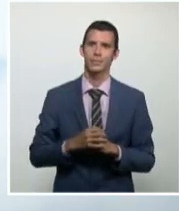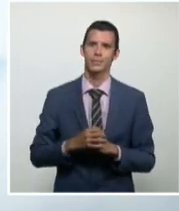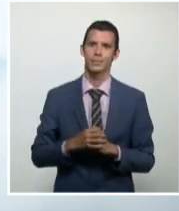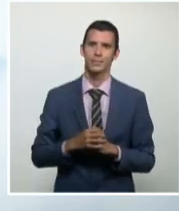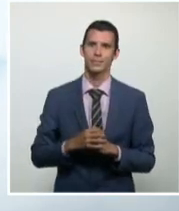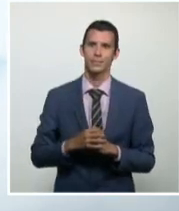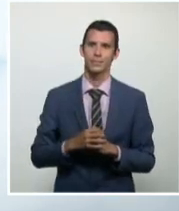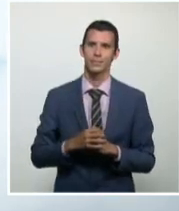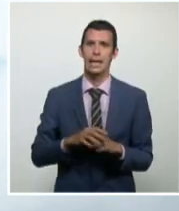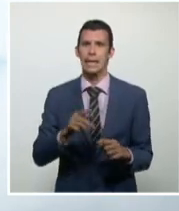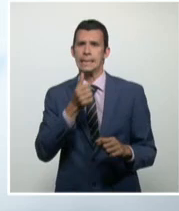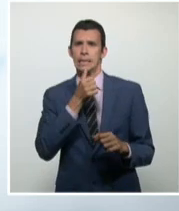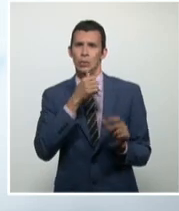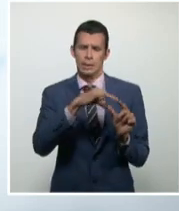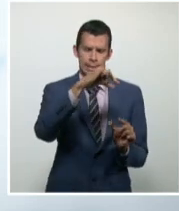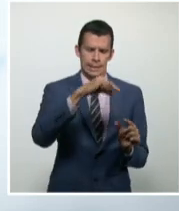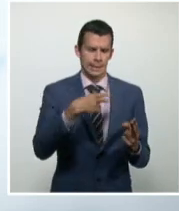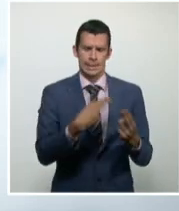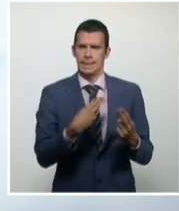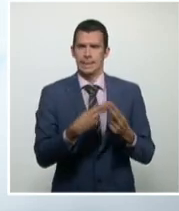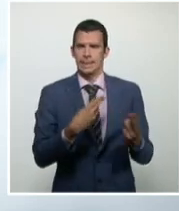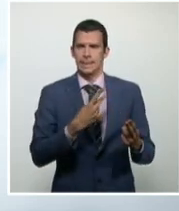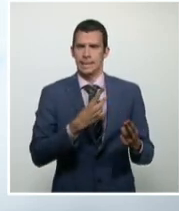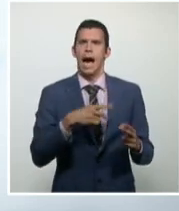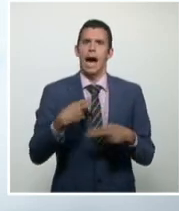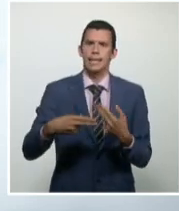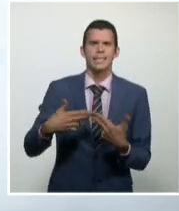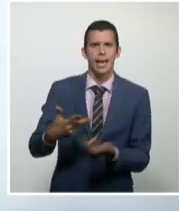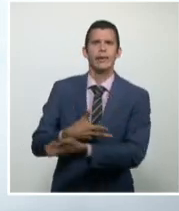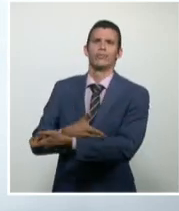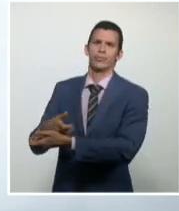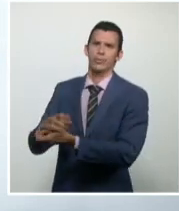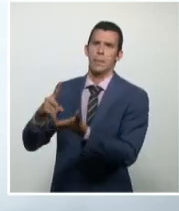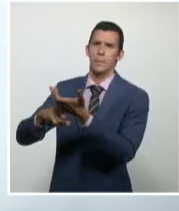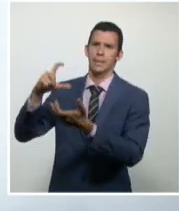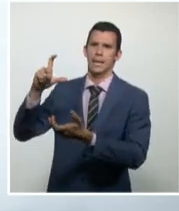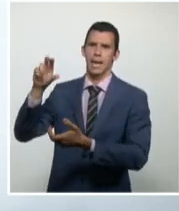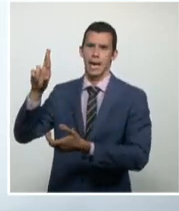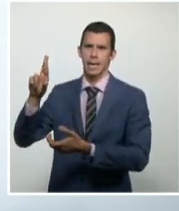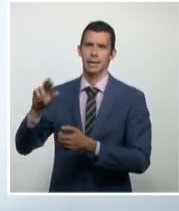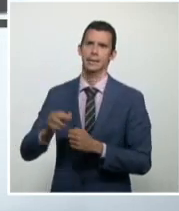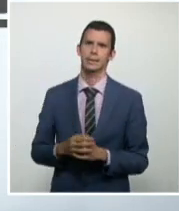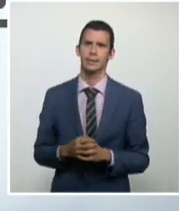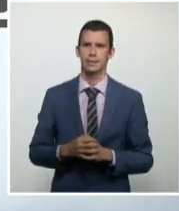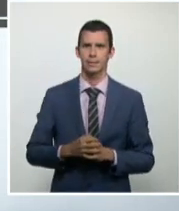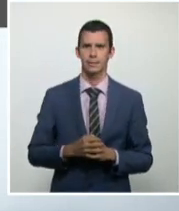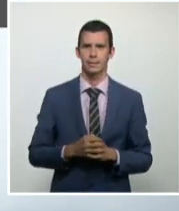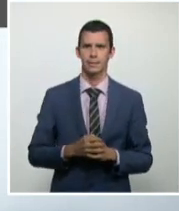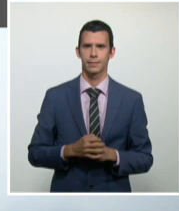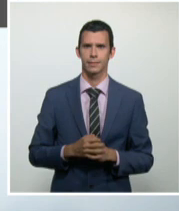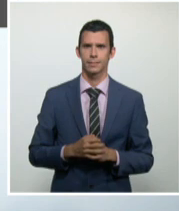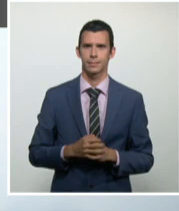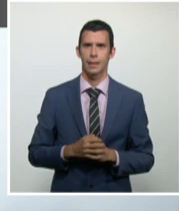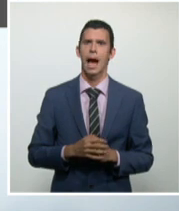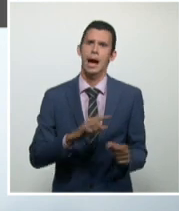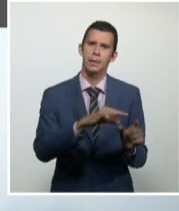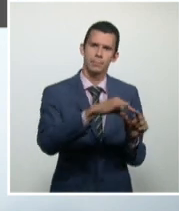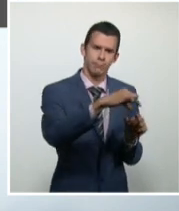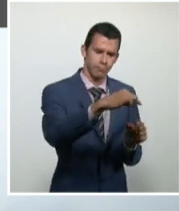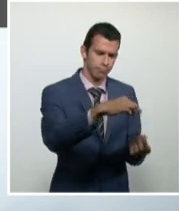pcr mientras si el test rápido de anticuerpos de un paciente sospechoso es negativo la persona permanece